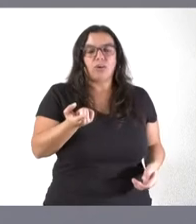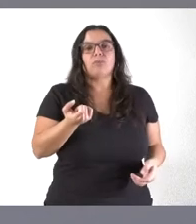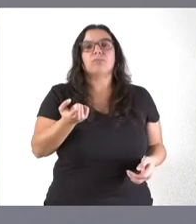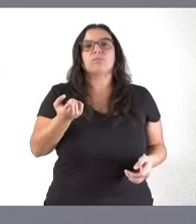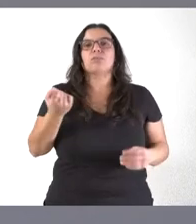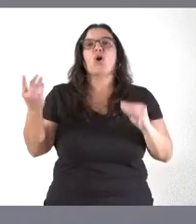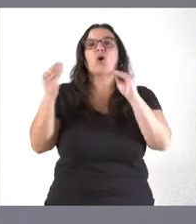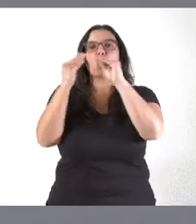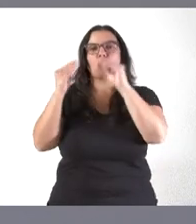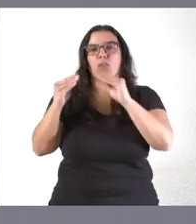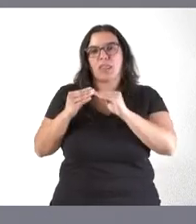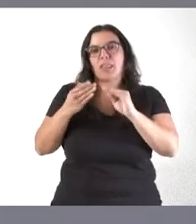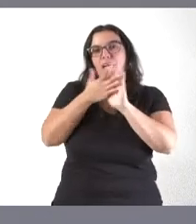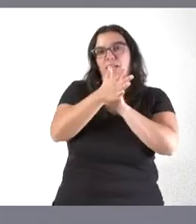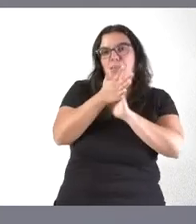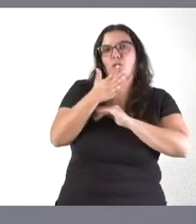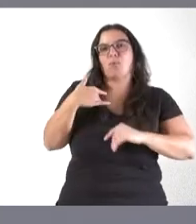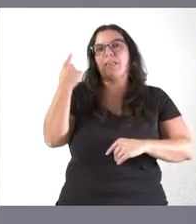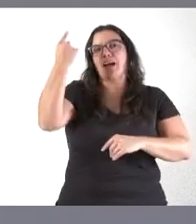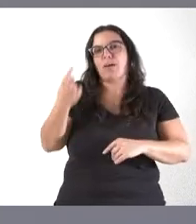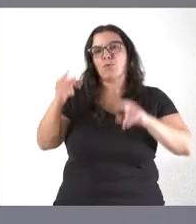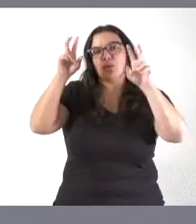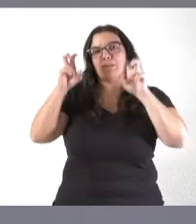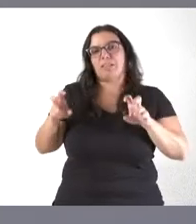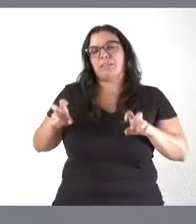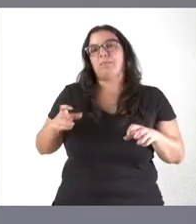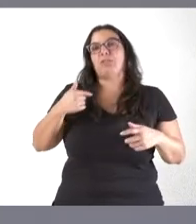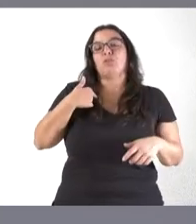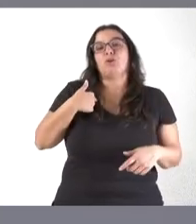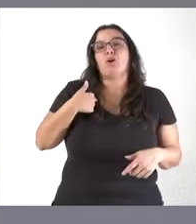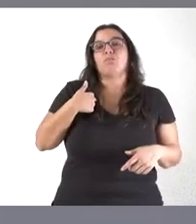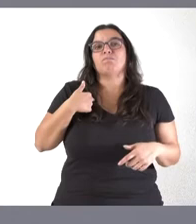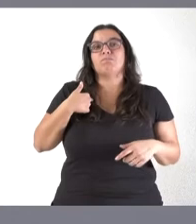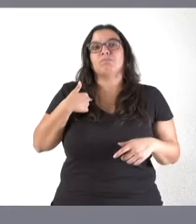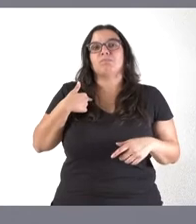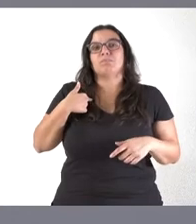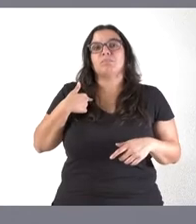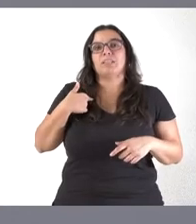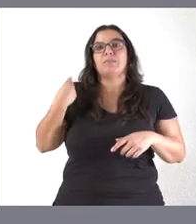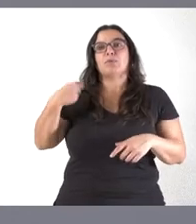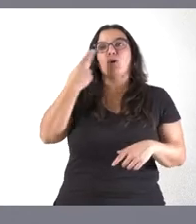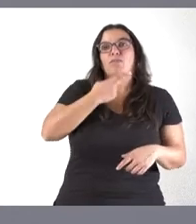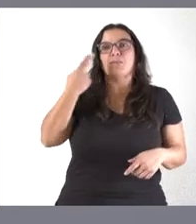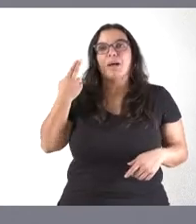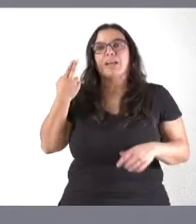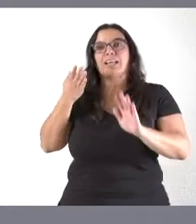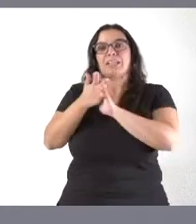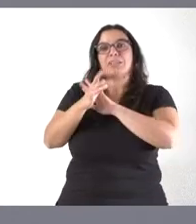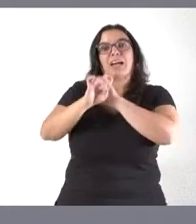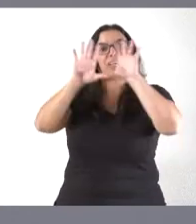coincidencias que tenemos y podríamos repasar cada uno de los puntos y por otra parte tampoco es mi misión aclarar ni confirmar ni